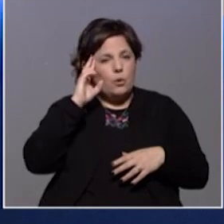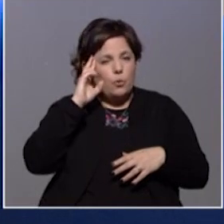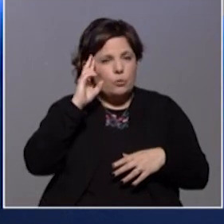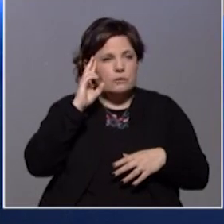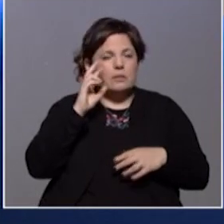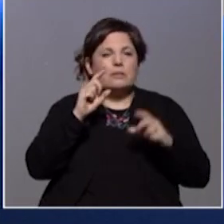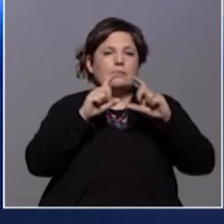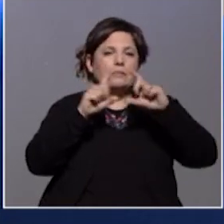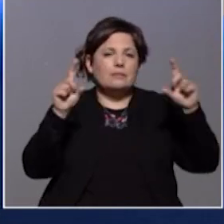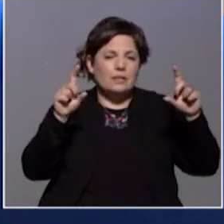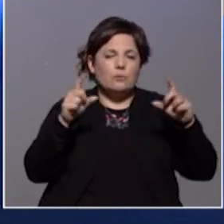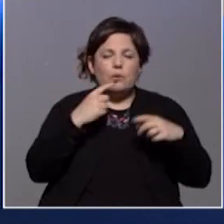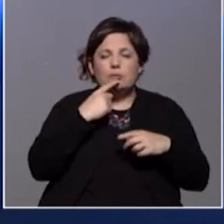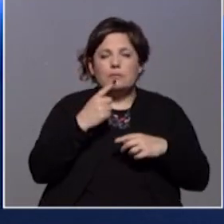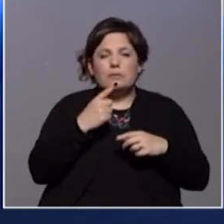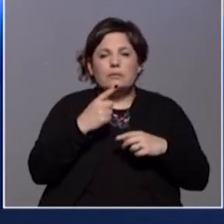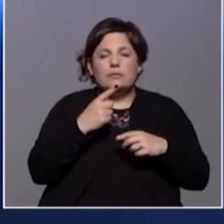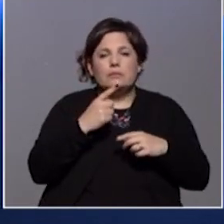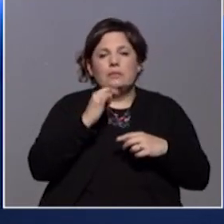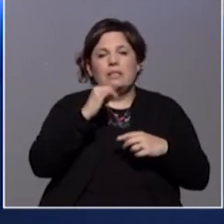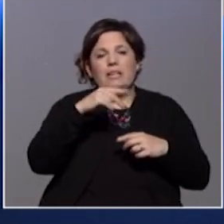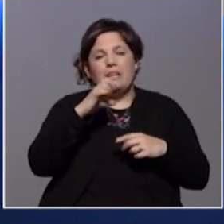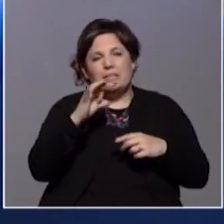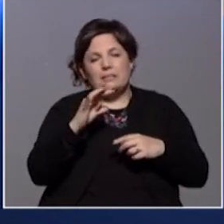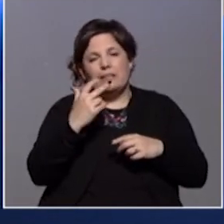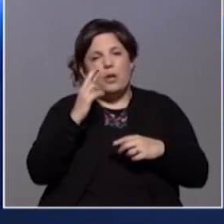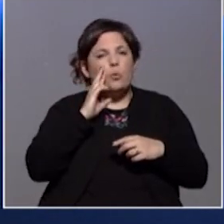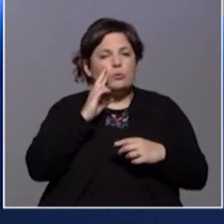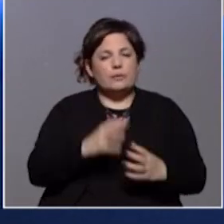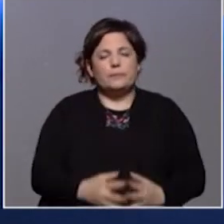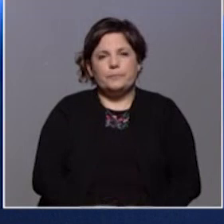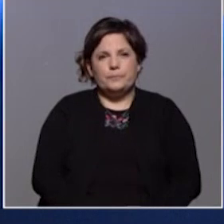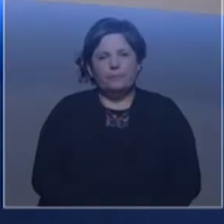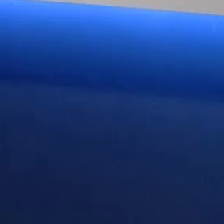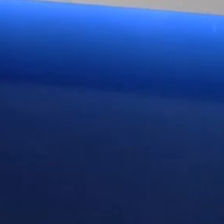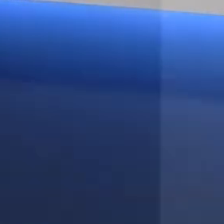El título del corto que ya viene es Inés Stohan, Tres Cruces.